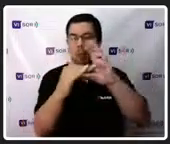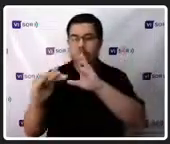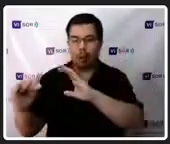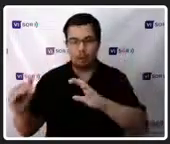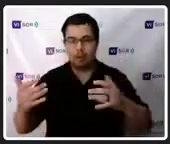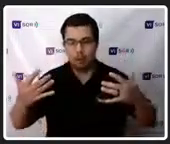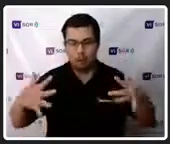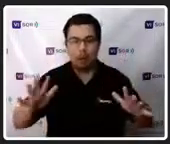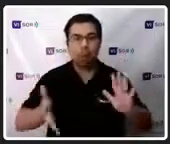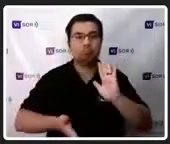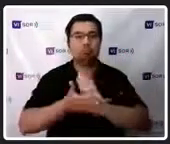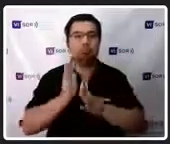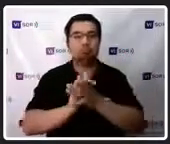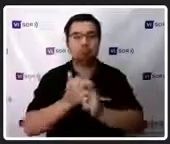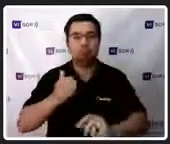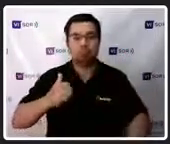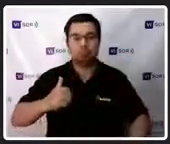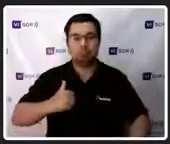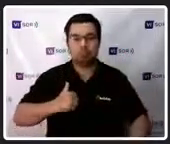Y cuando me iban cerrando la puerta,